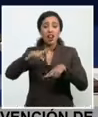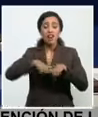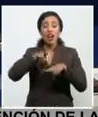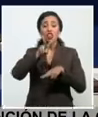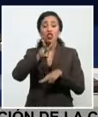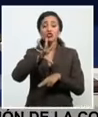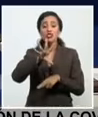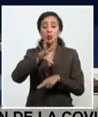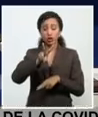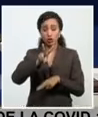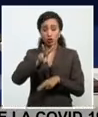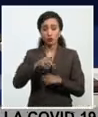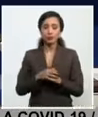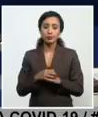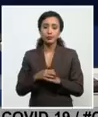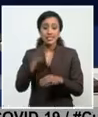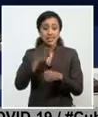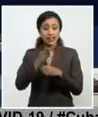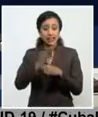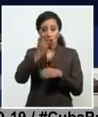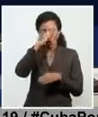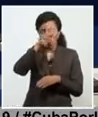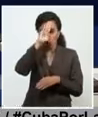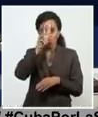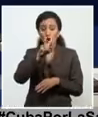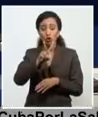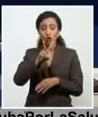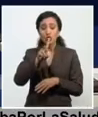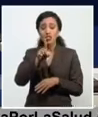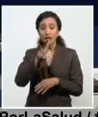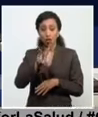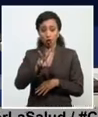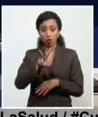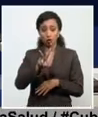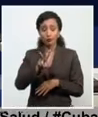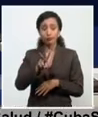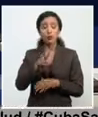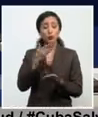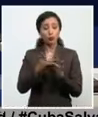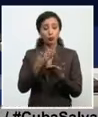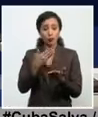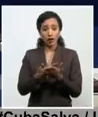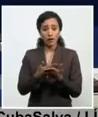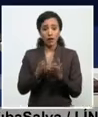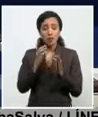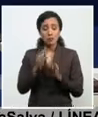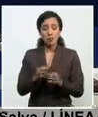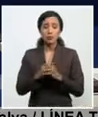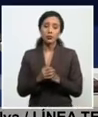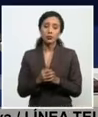252, en el de Santiago de Cuba 212, en el Laboratorio de la Defensa Civil